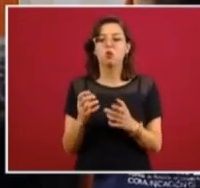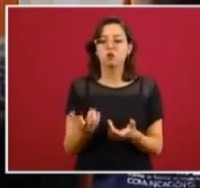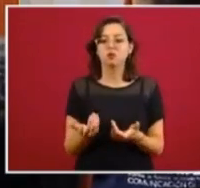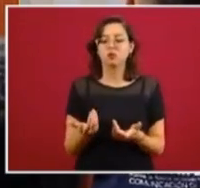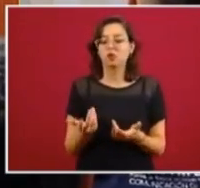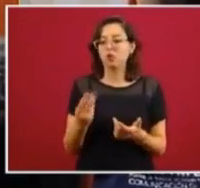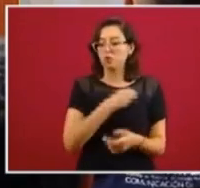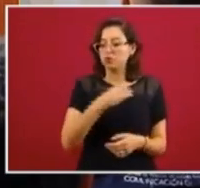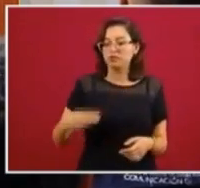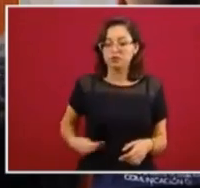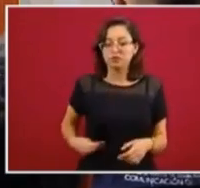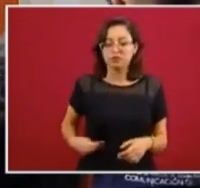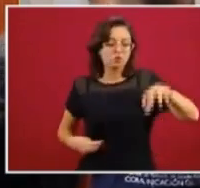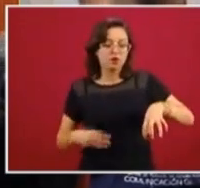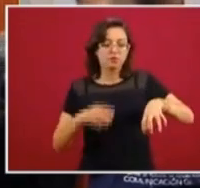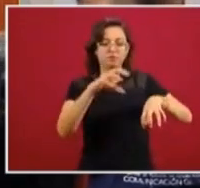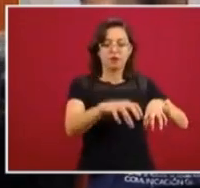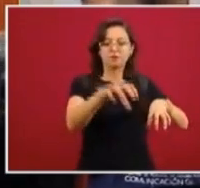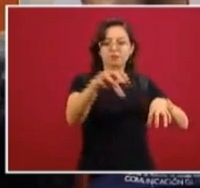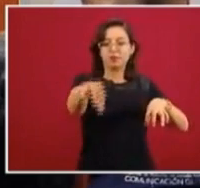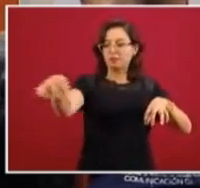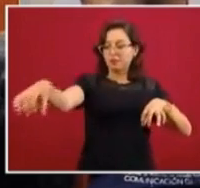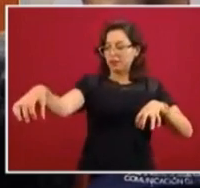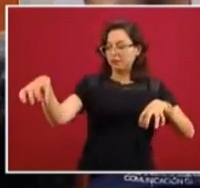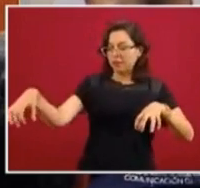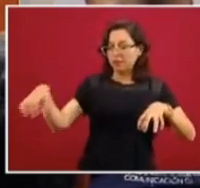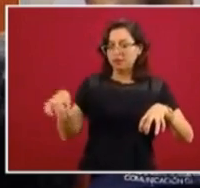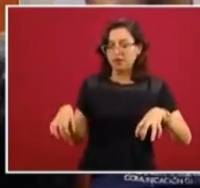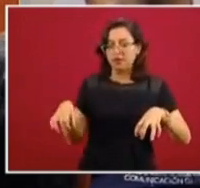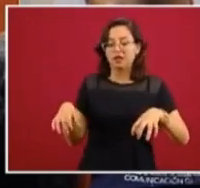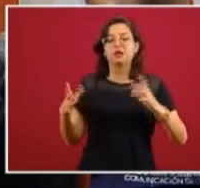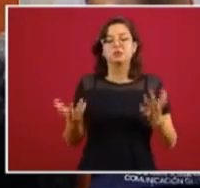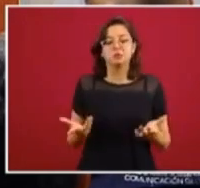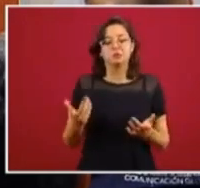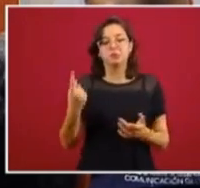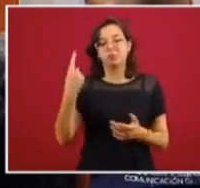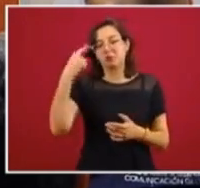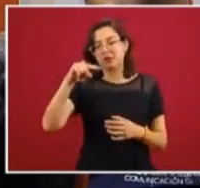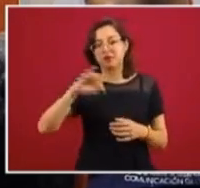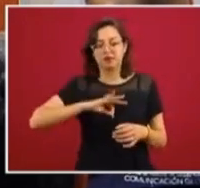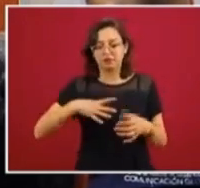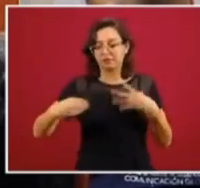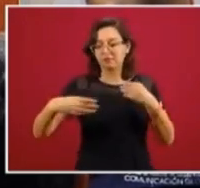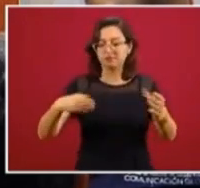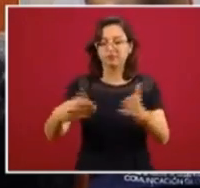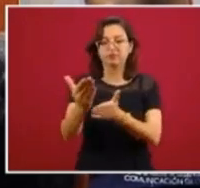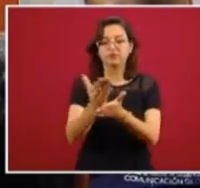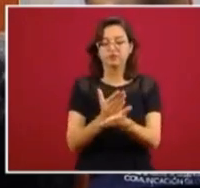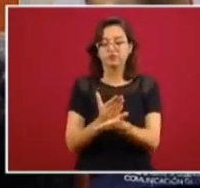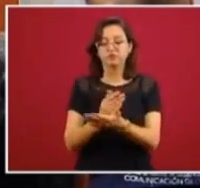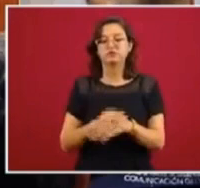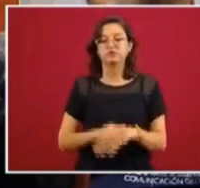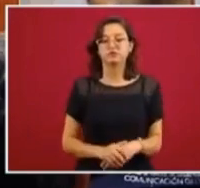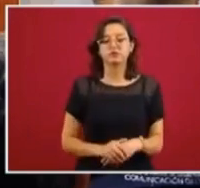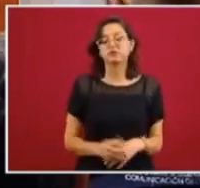entre distintos municipios que pertenecieran a distinta categoría de transmisión, ¿no? Respecto a los filtros, la